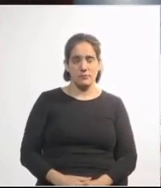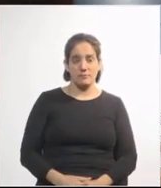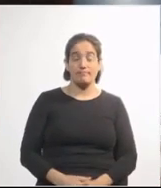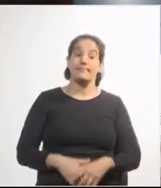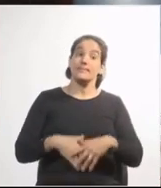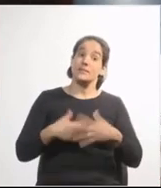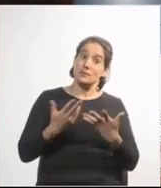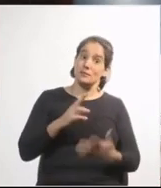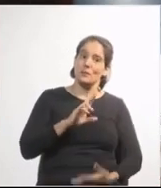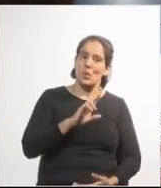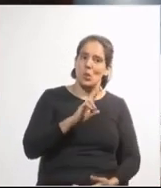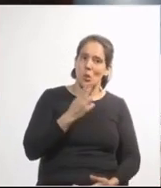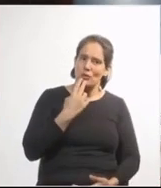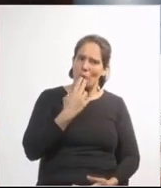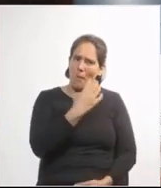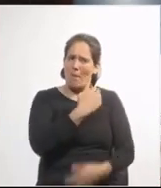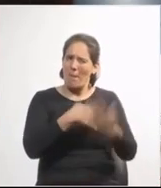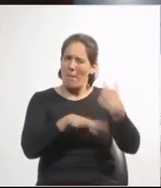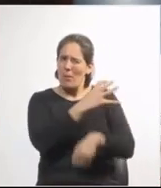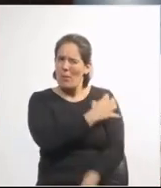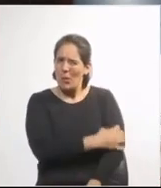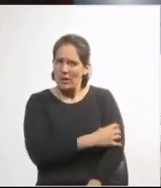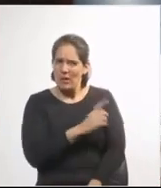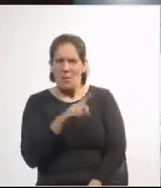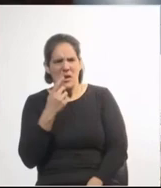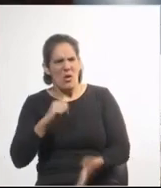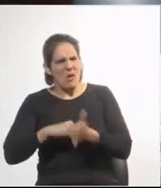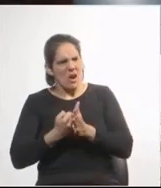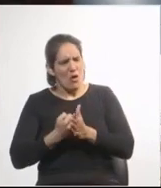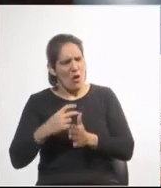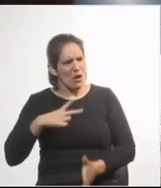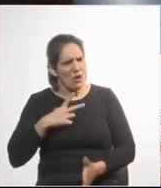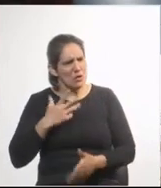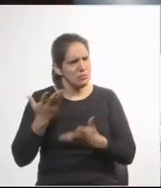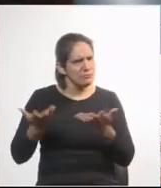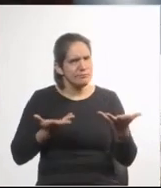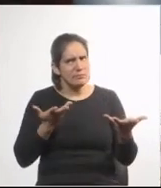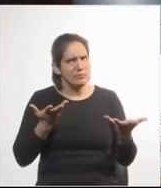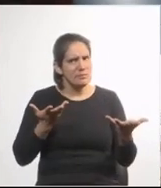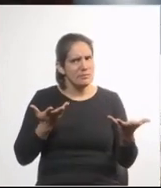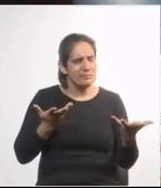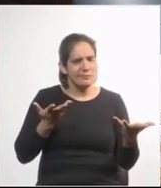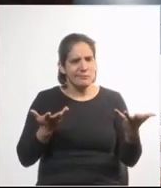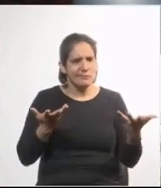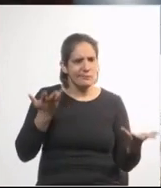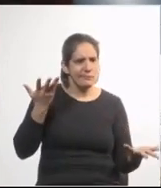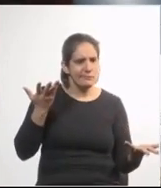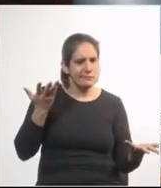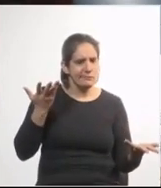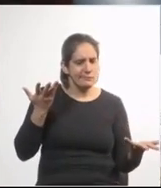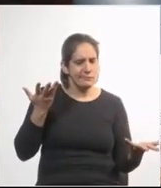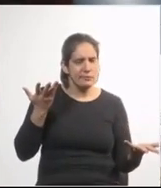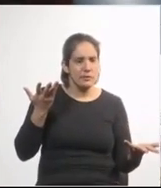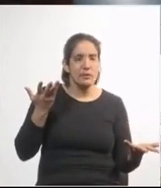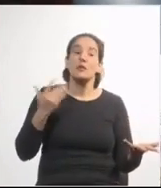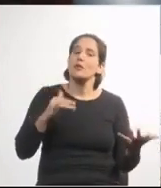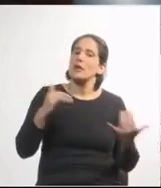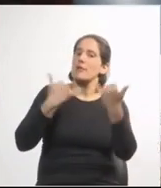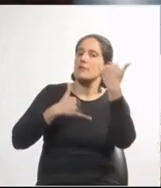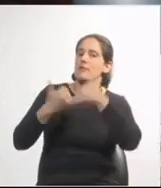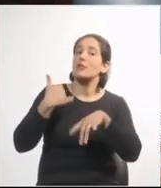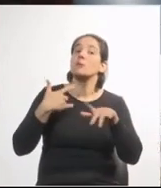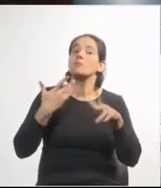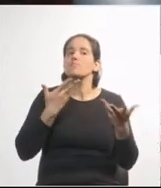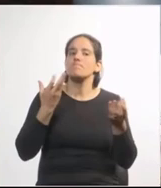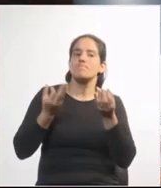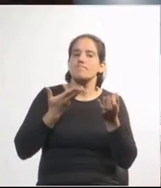Los uruguayos somos más pobres, pero los bancos son más ricos. Sin duda que este informe nos da